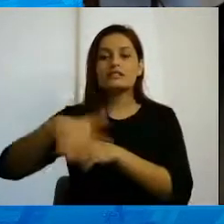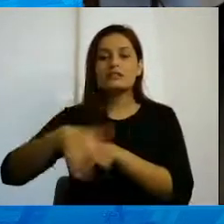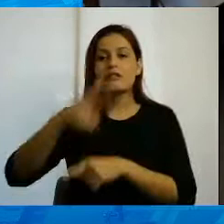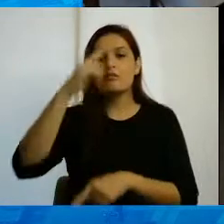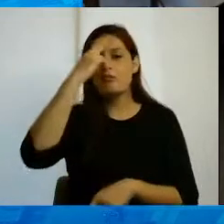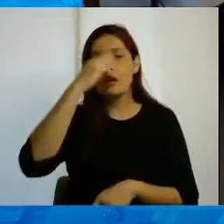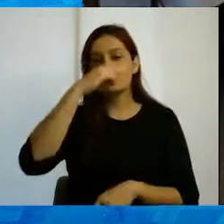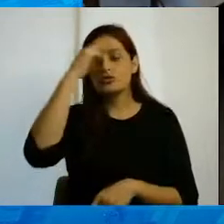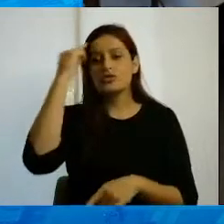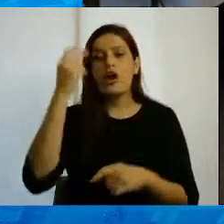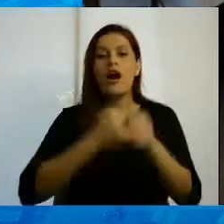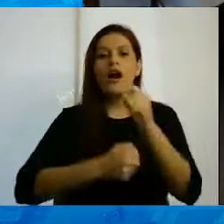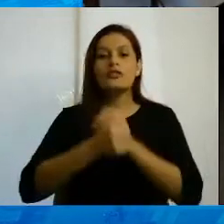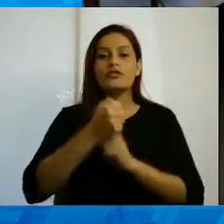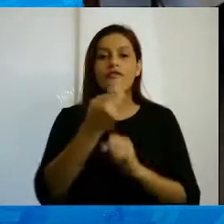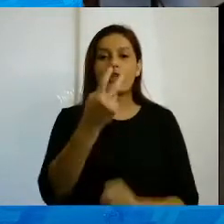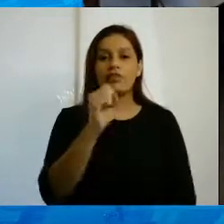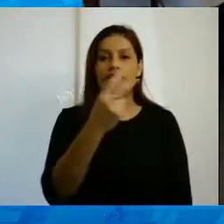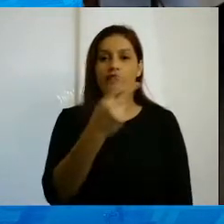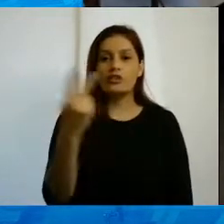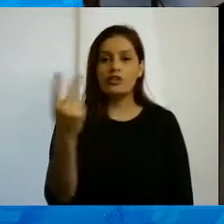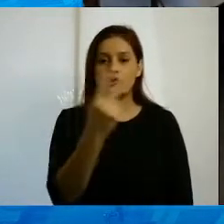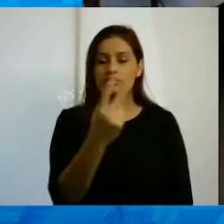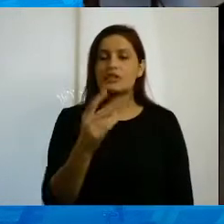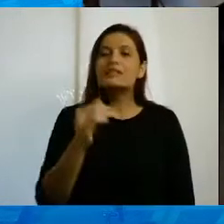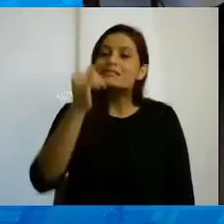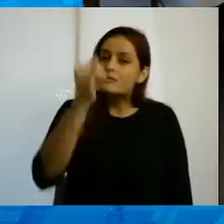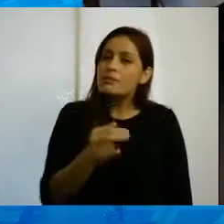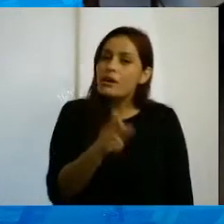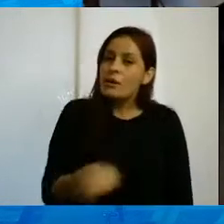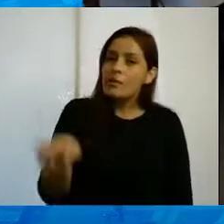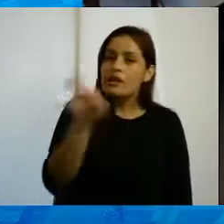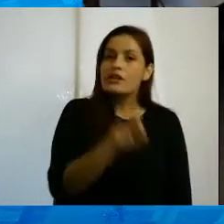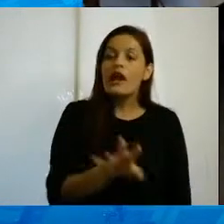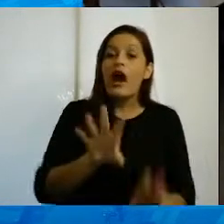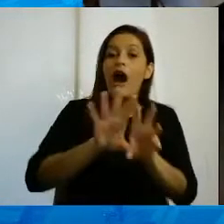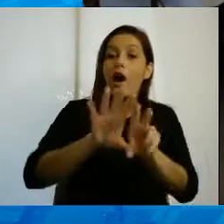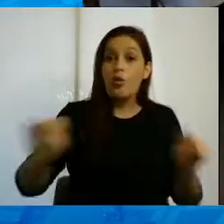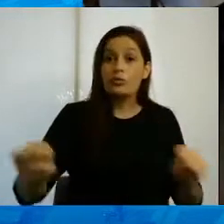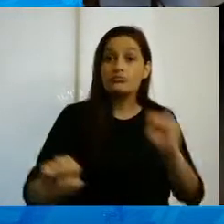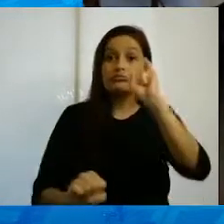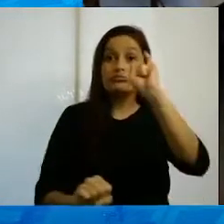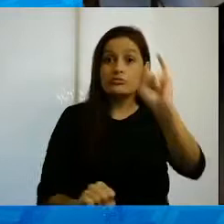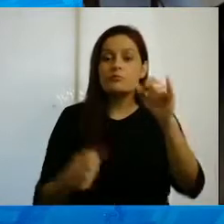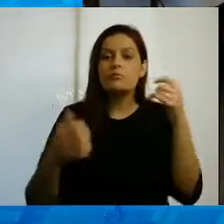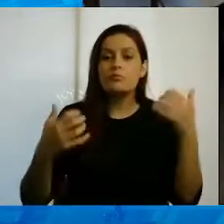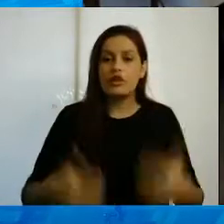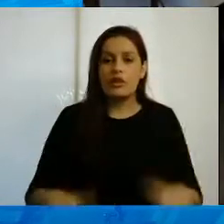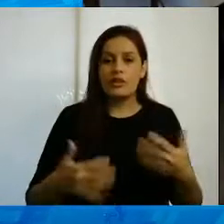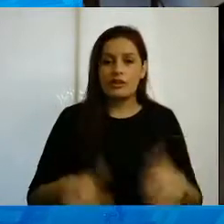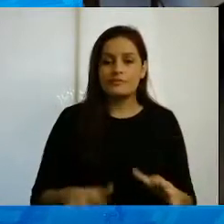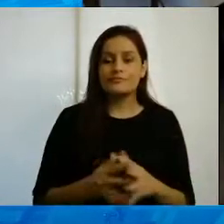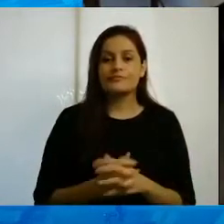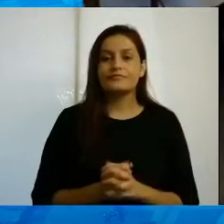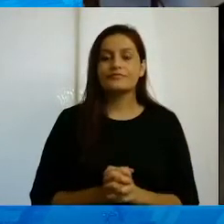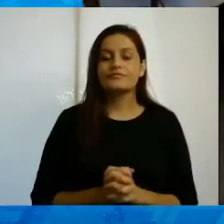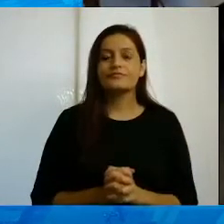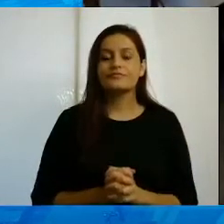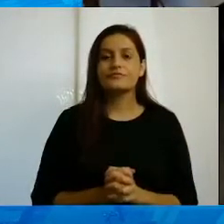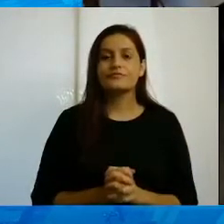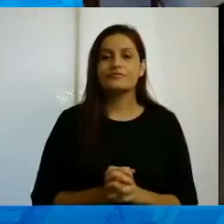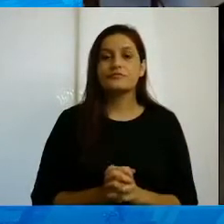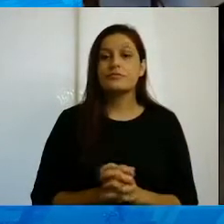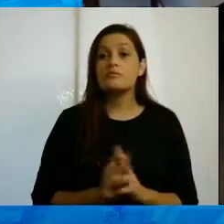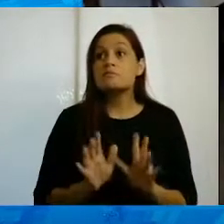de 2022. Les recuerdo, como siempre, señores concejales, los acuerdos es lo más importante en esto. Así que, si no hay